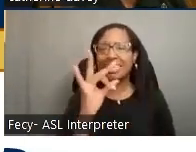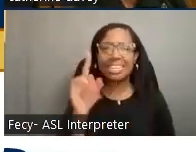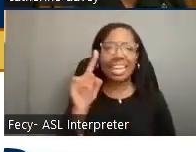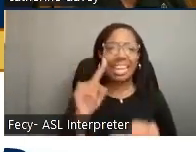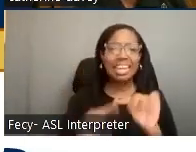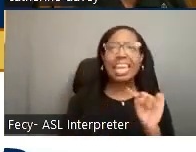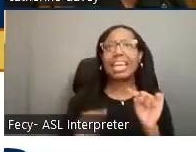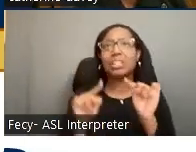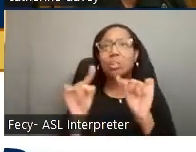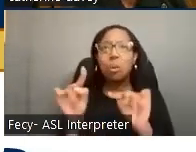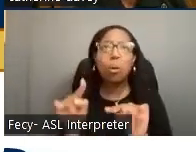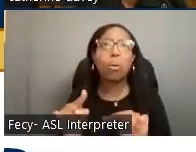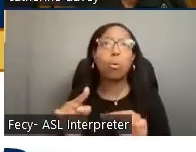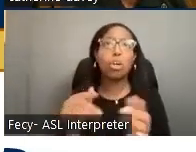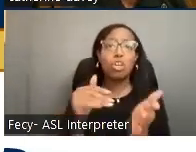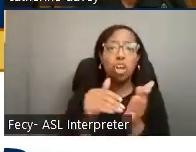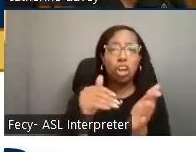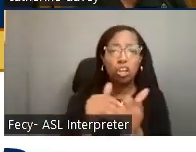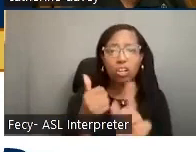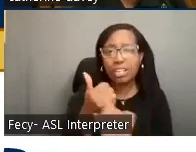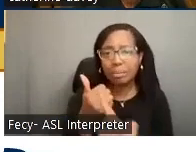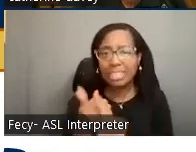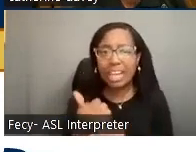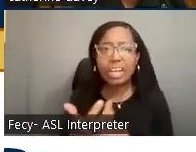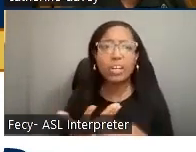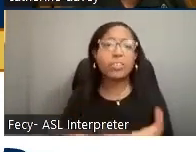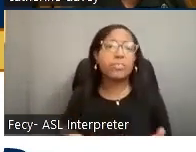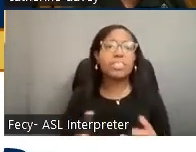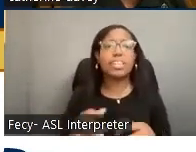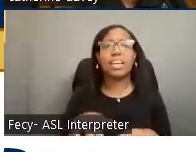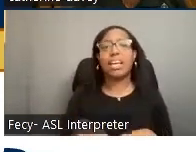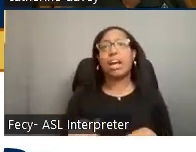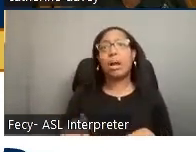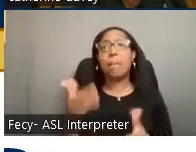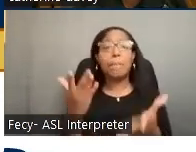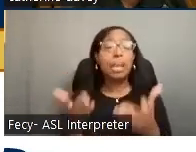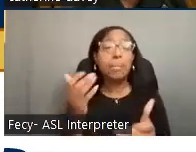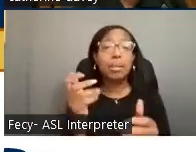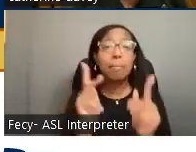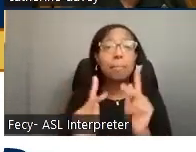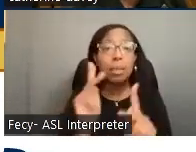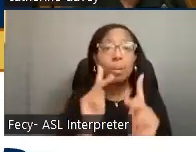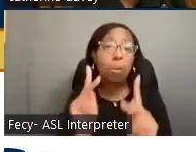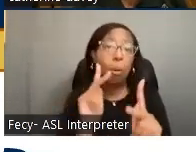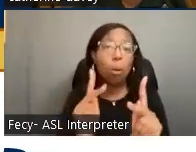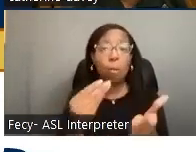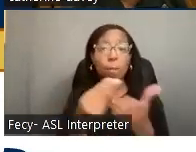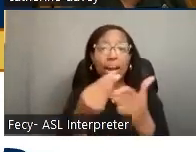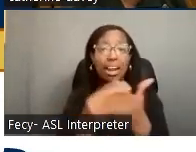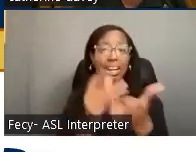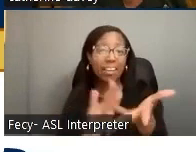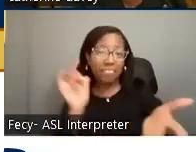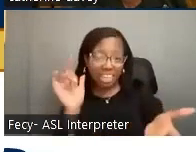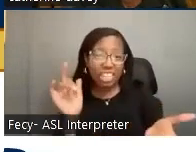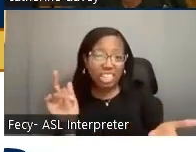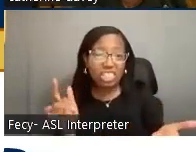medicales para su hijo o consentir a tratamientos, que tal vez sean explotados o alguien le tome ventaja de ellos financieramente, que nadie